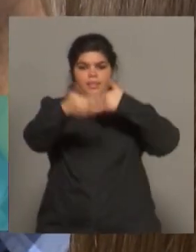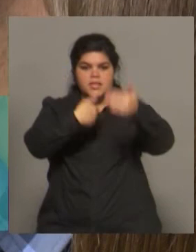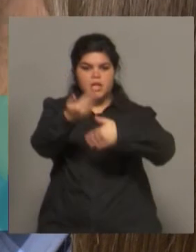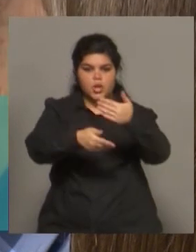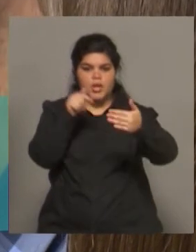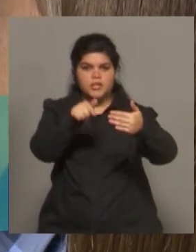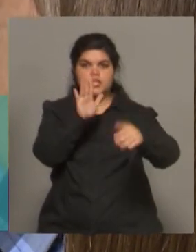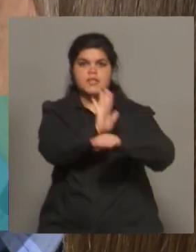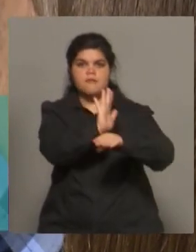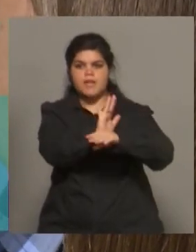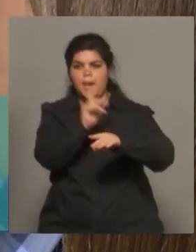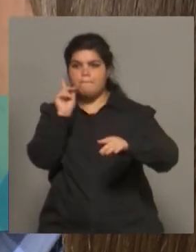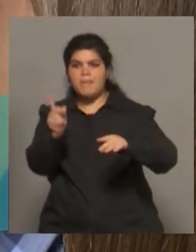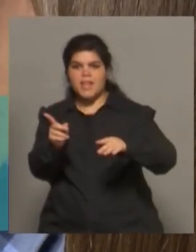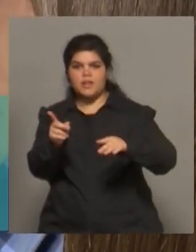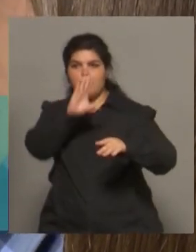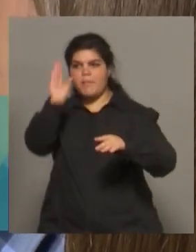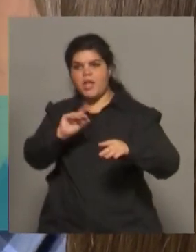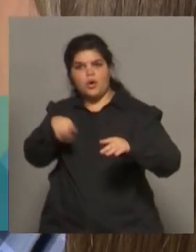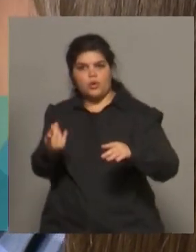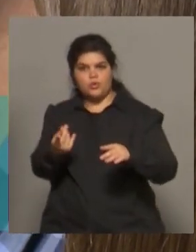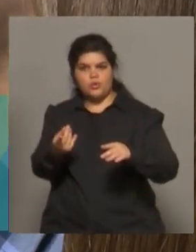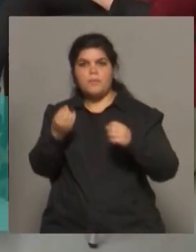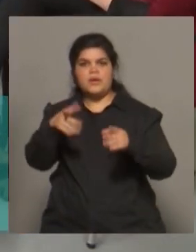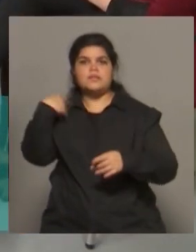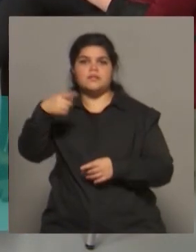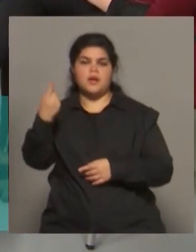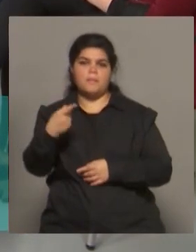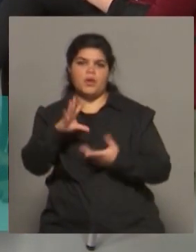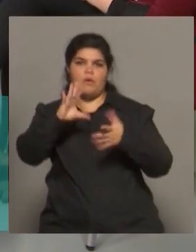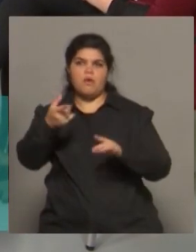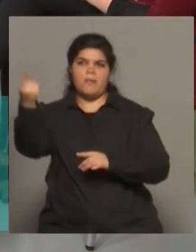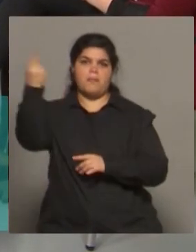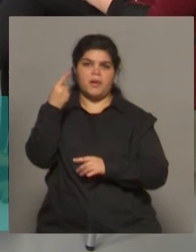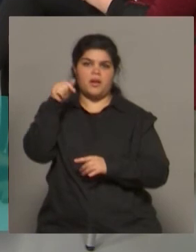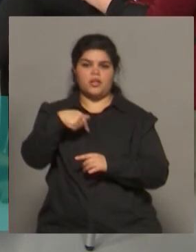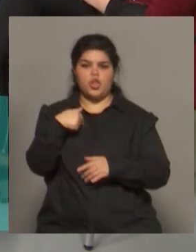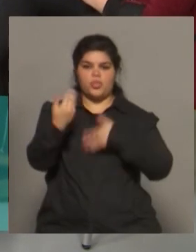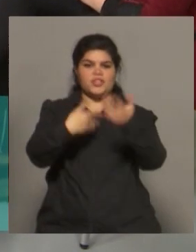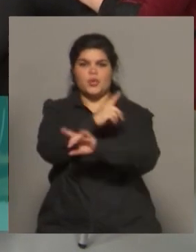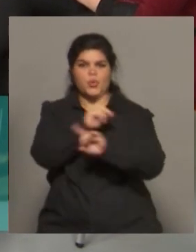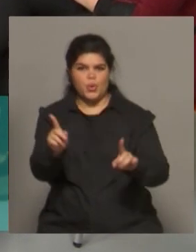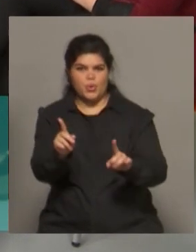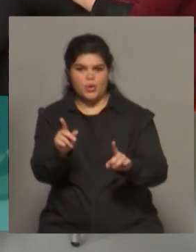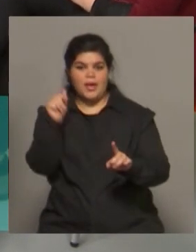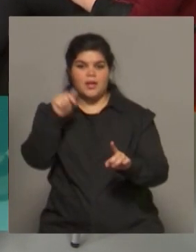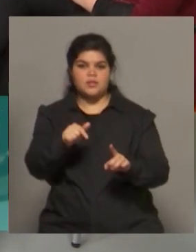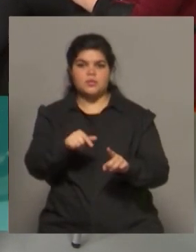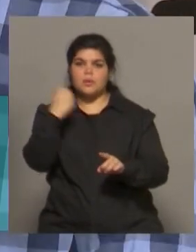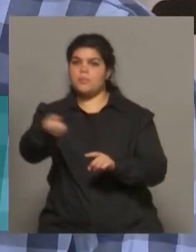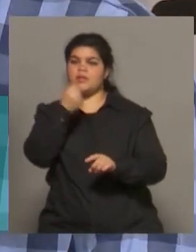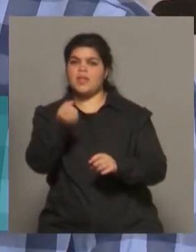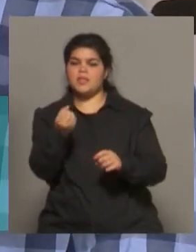los otros países. Siempre nos han querido tener con un pensamiento colonial y no permitir que nosotros nos desarrollemos. Y creo que una de las tareas que tiene que tener el